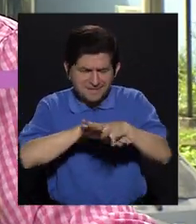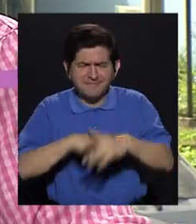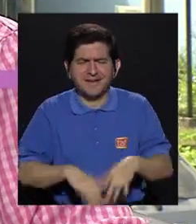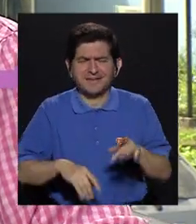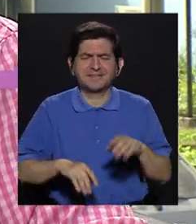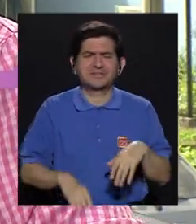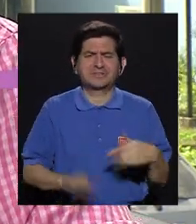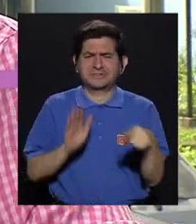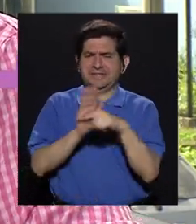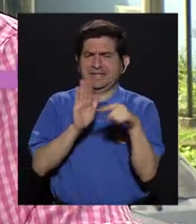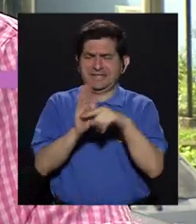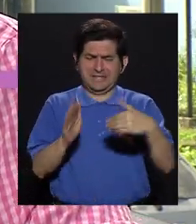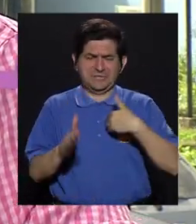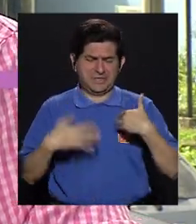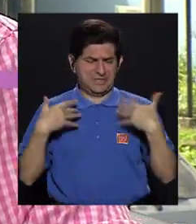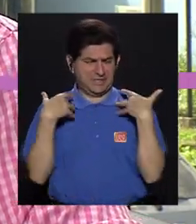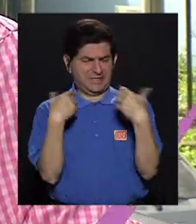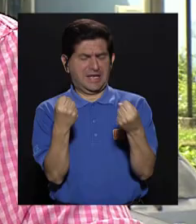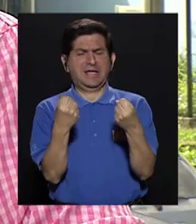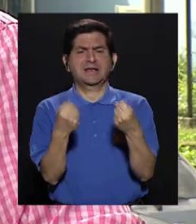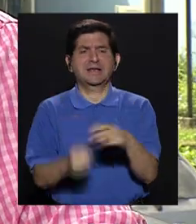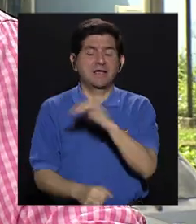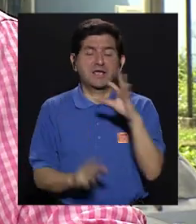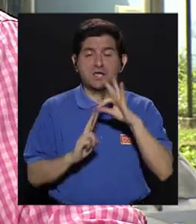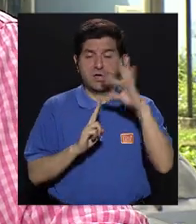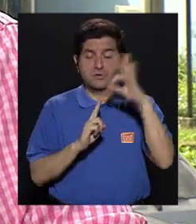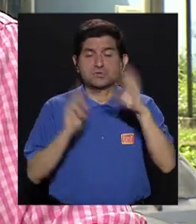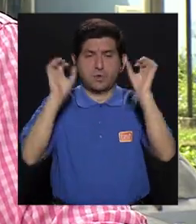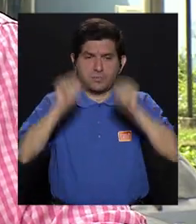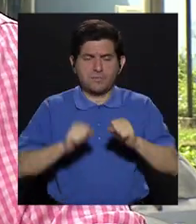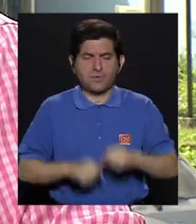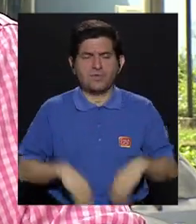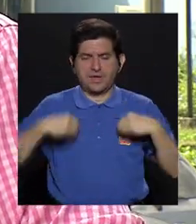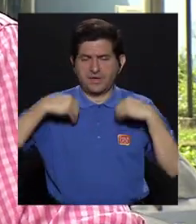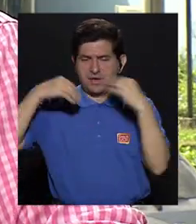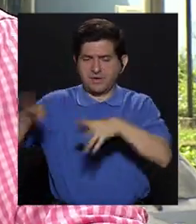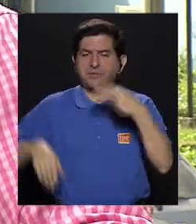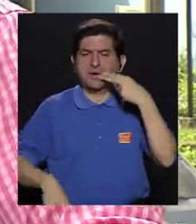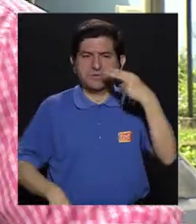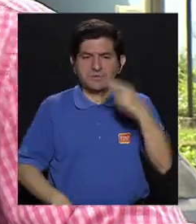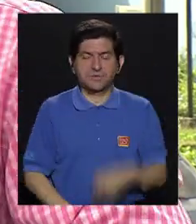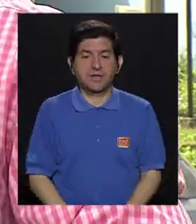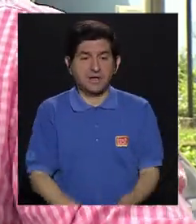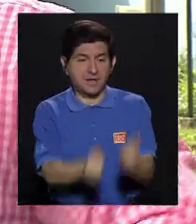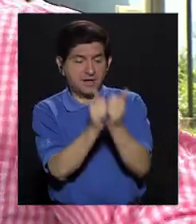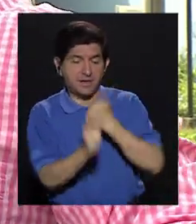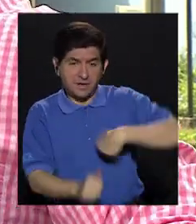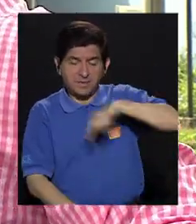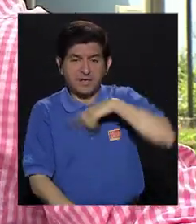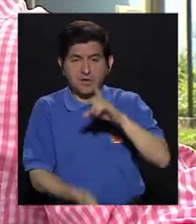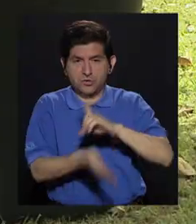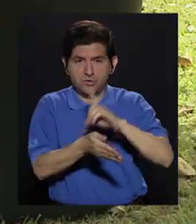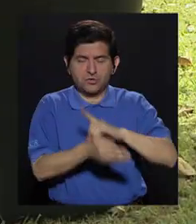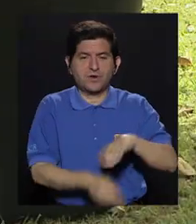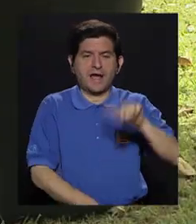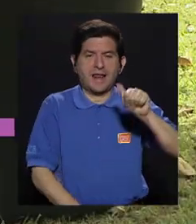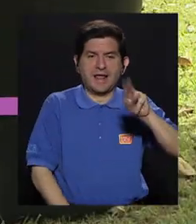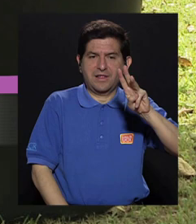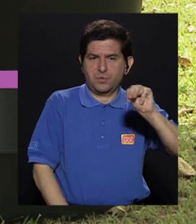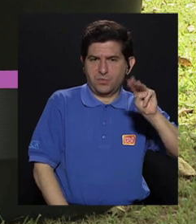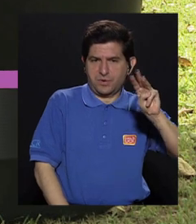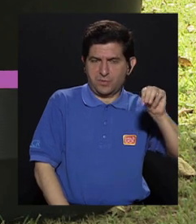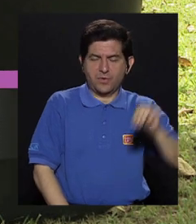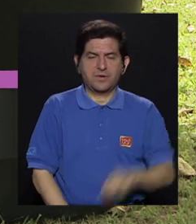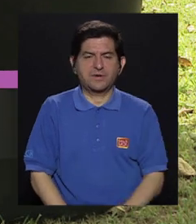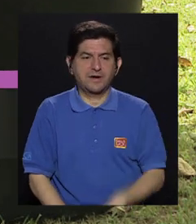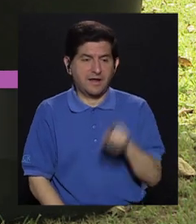efectos nocivos que estos pueden tener para la salud y alternativas para poder dejar de fumar. Para lo cual nos acompaña el doctor Alejandro